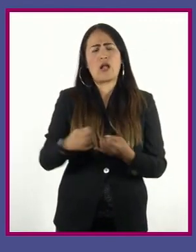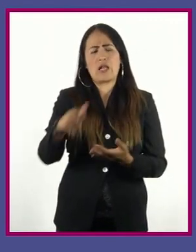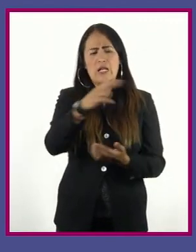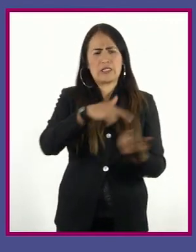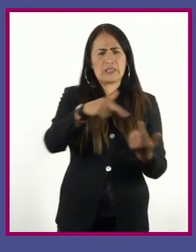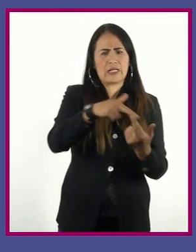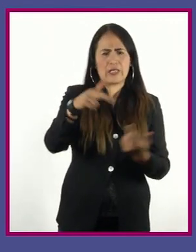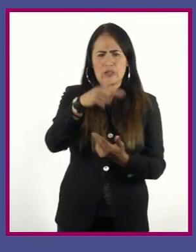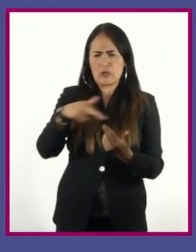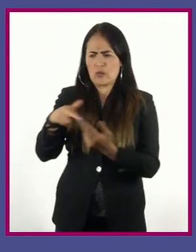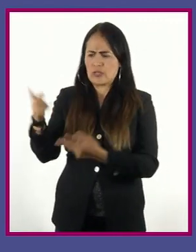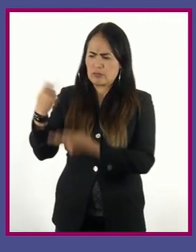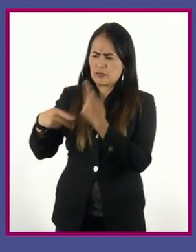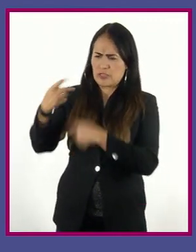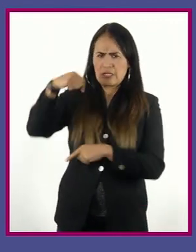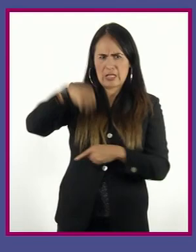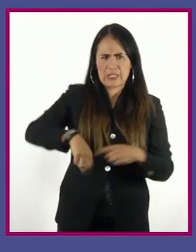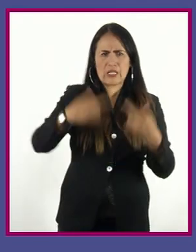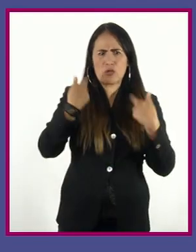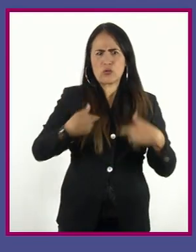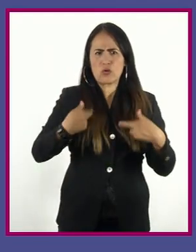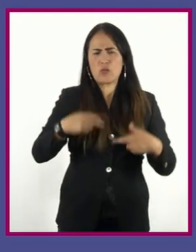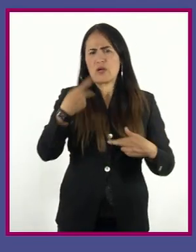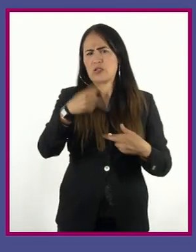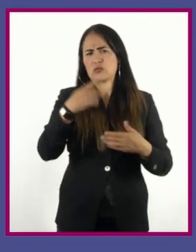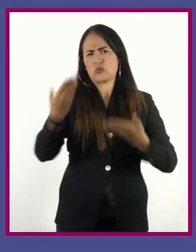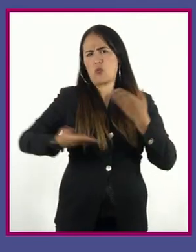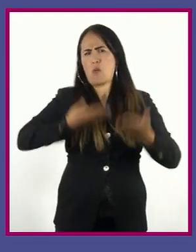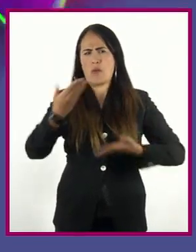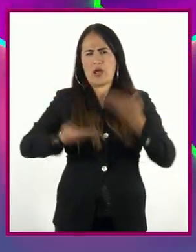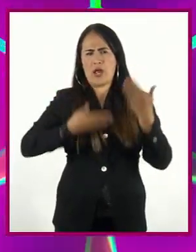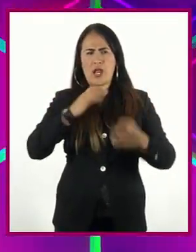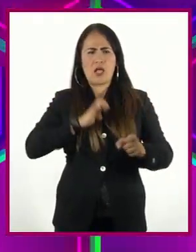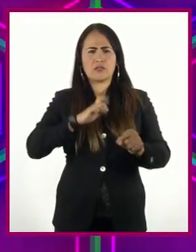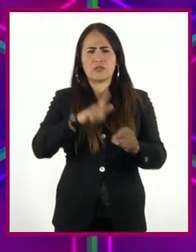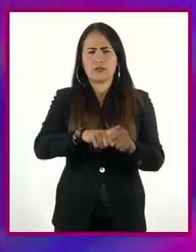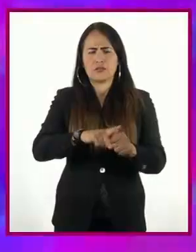regiones que me piden prendas para sus eventos que luego organizan.